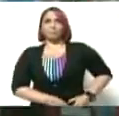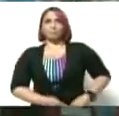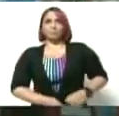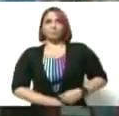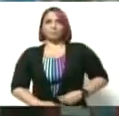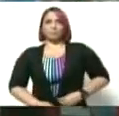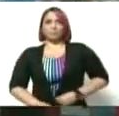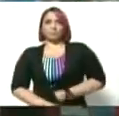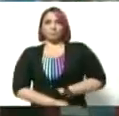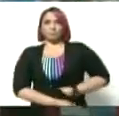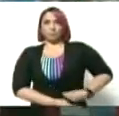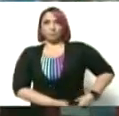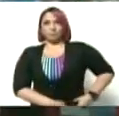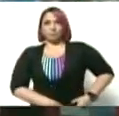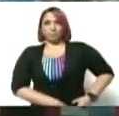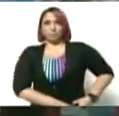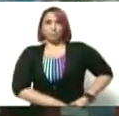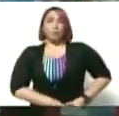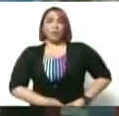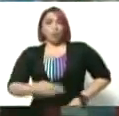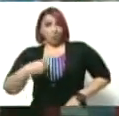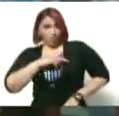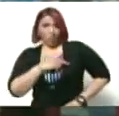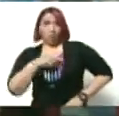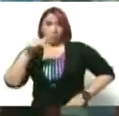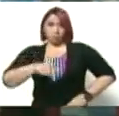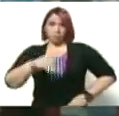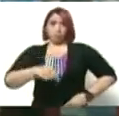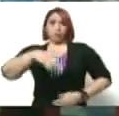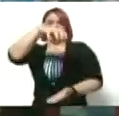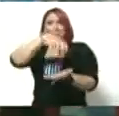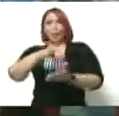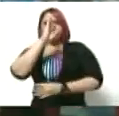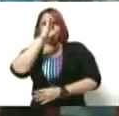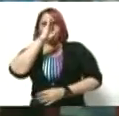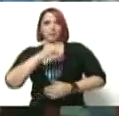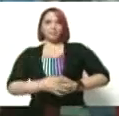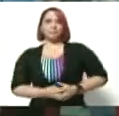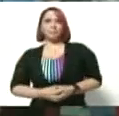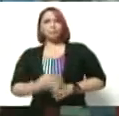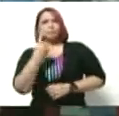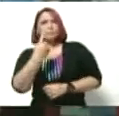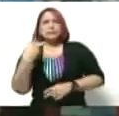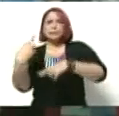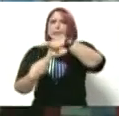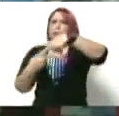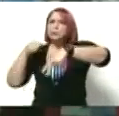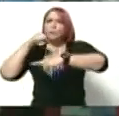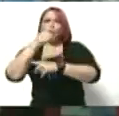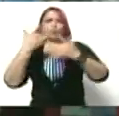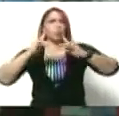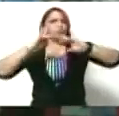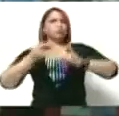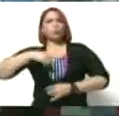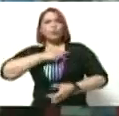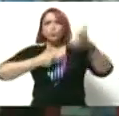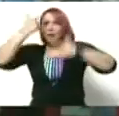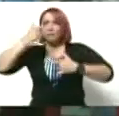la vicepresidenta nos encontramos aquí en el estado barinas una de las revoluciones de nuestro comandante hugo rafael